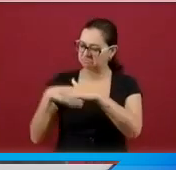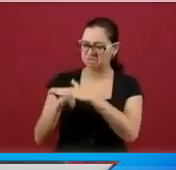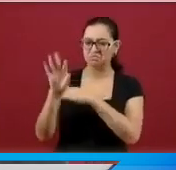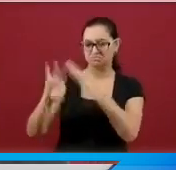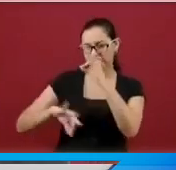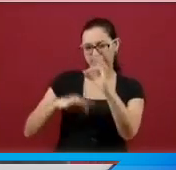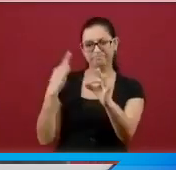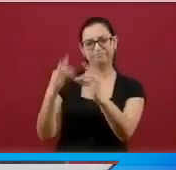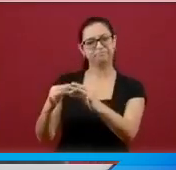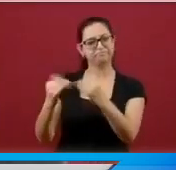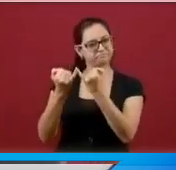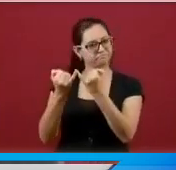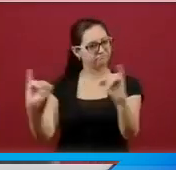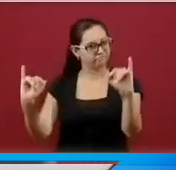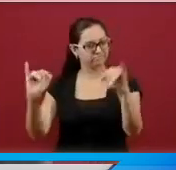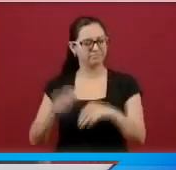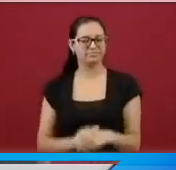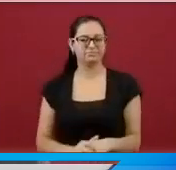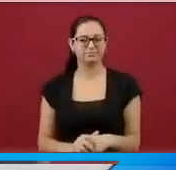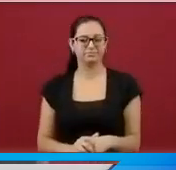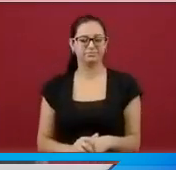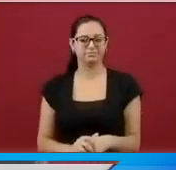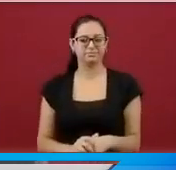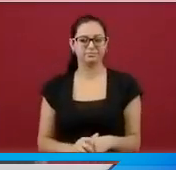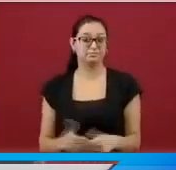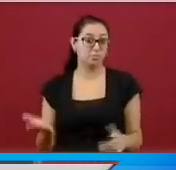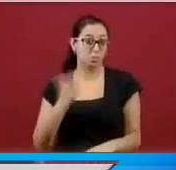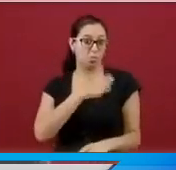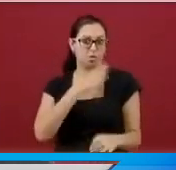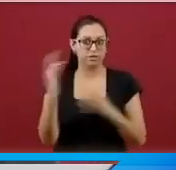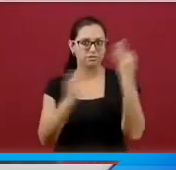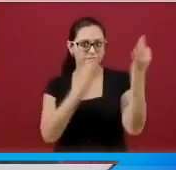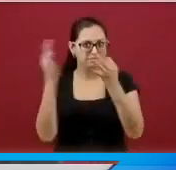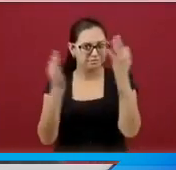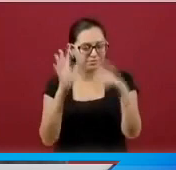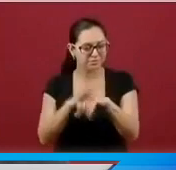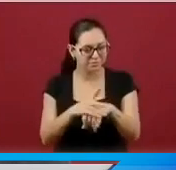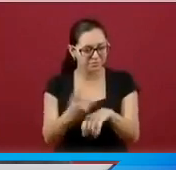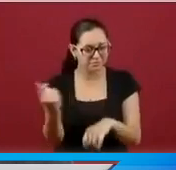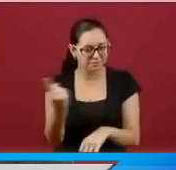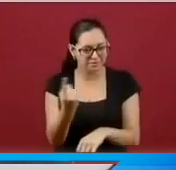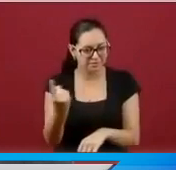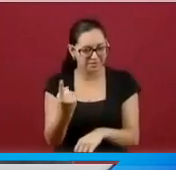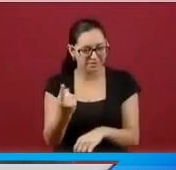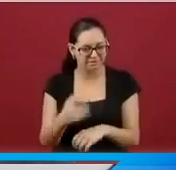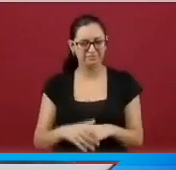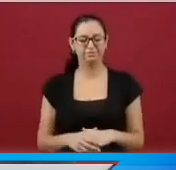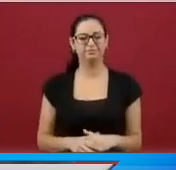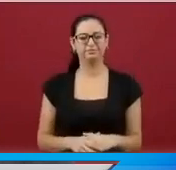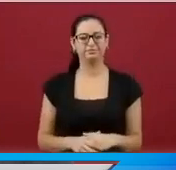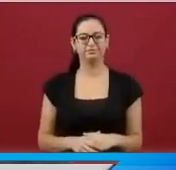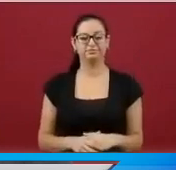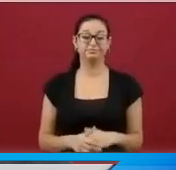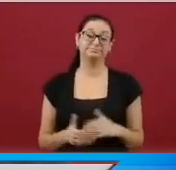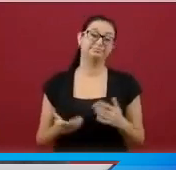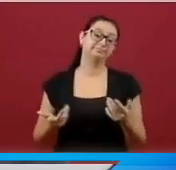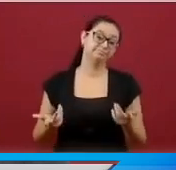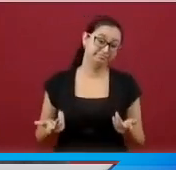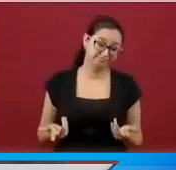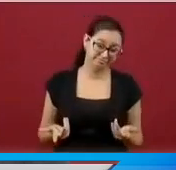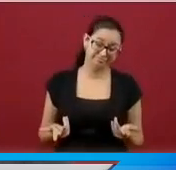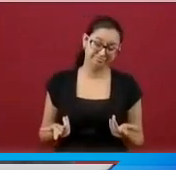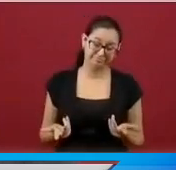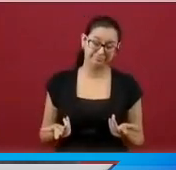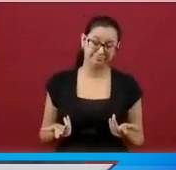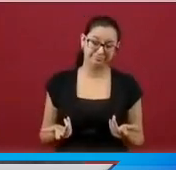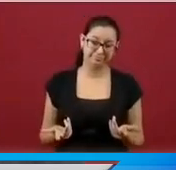Se finalizará con esta obra para fin de año. A pesar de que se realizaron mal los cálculos, al revisar este proyecto se requieren 4,500